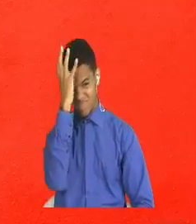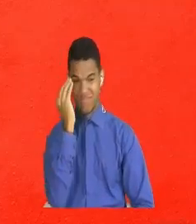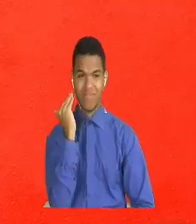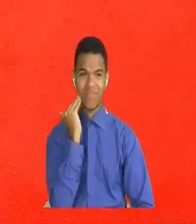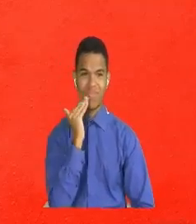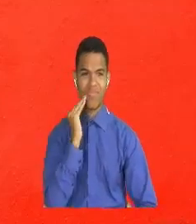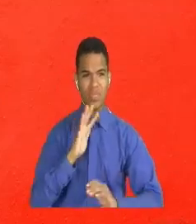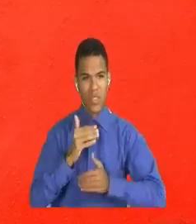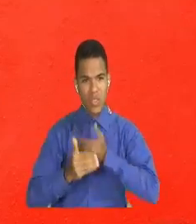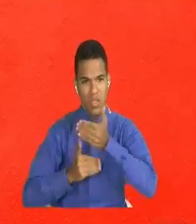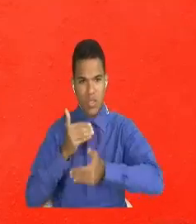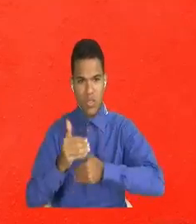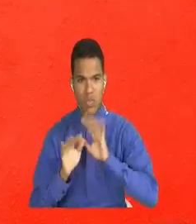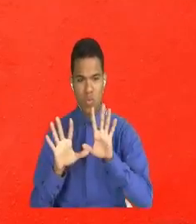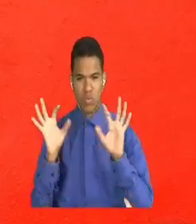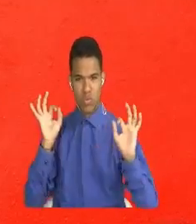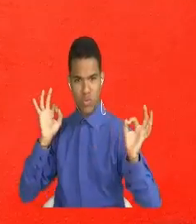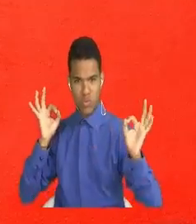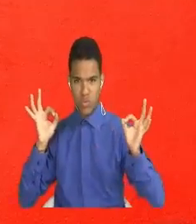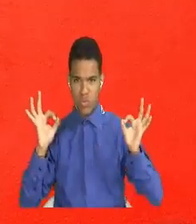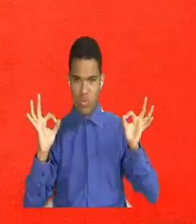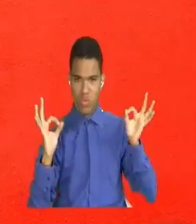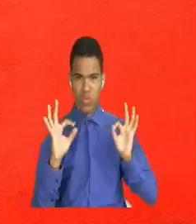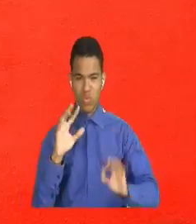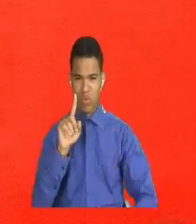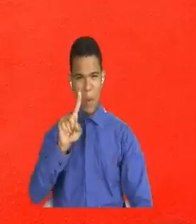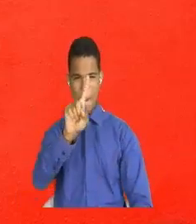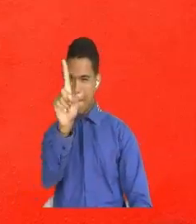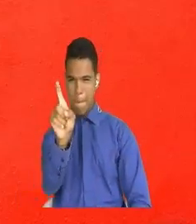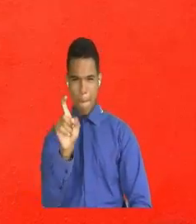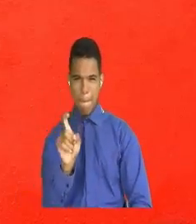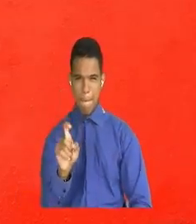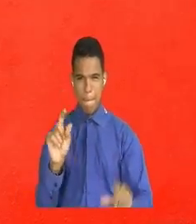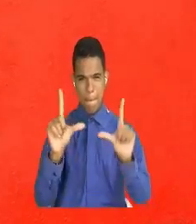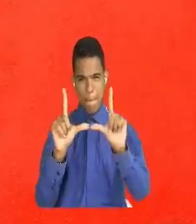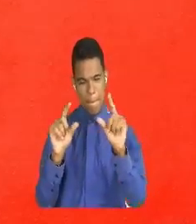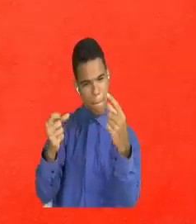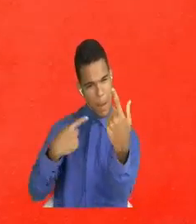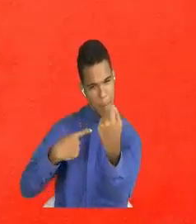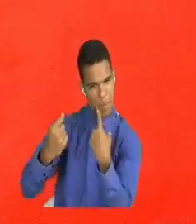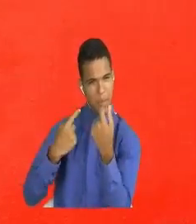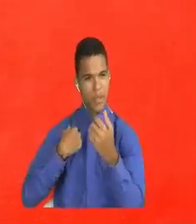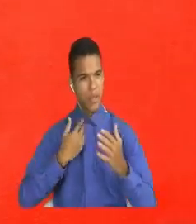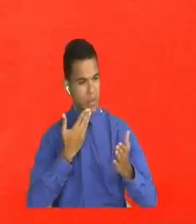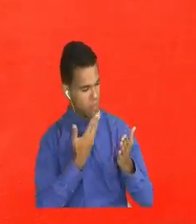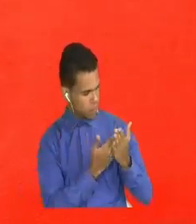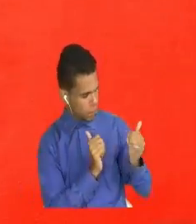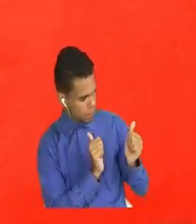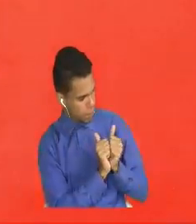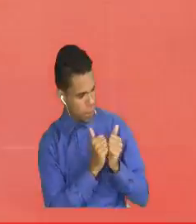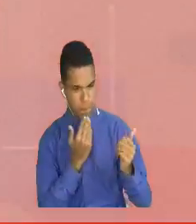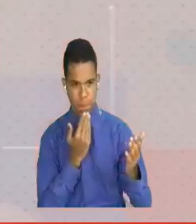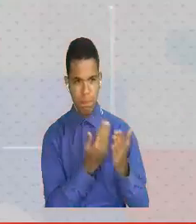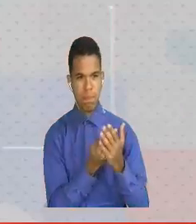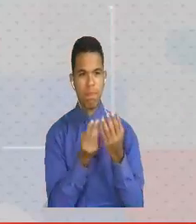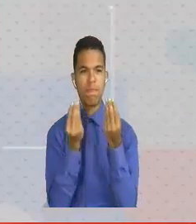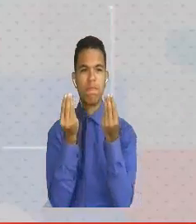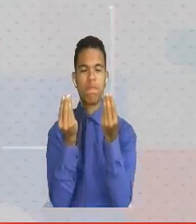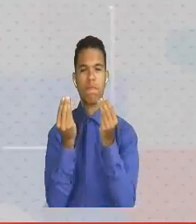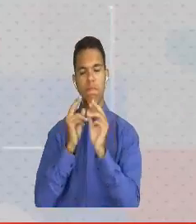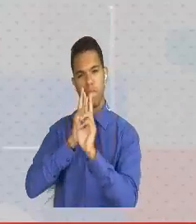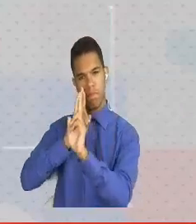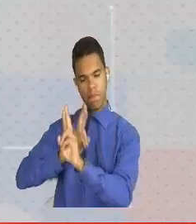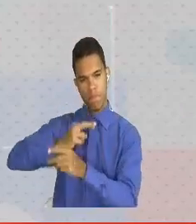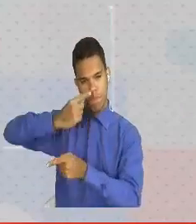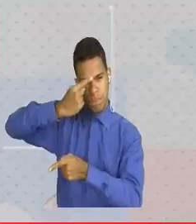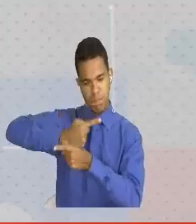ver con procedimientos estéticos, aclarando los interrogantes de nuestros televidentes. Muchas gracias, Cintia, por estar siempre a disposición para responderlos. Y